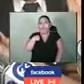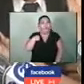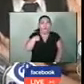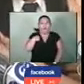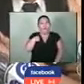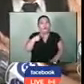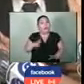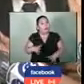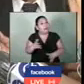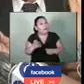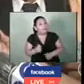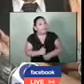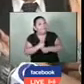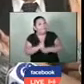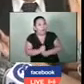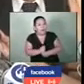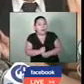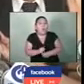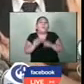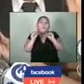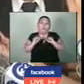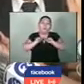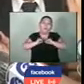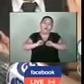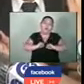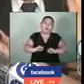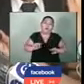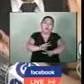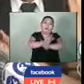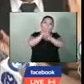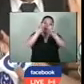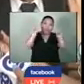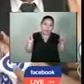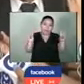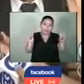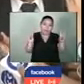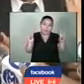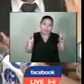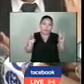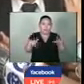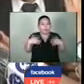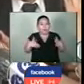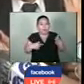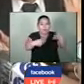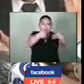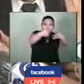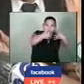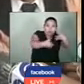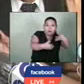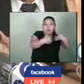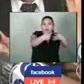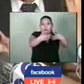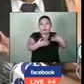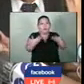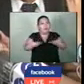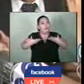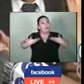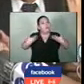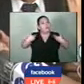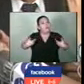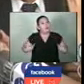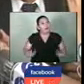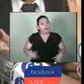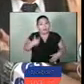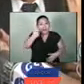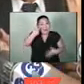está garantizando el derecho a una muerte digna, como dice la doctrina y el derecho comparado, cuando se